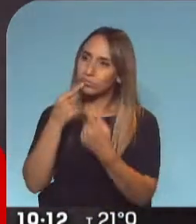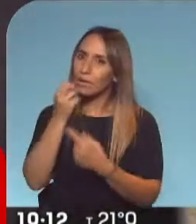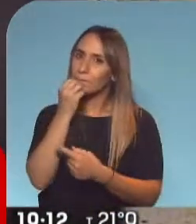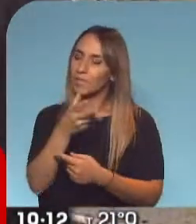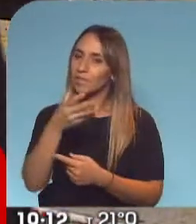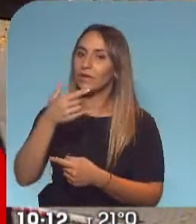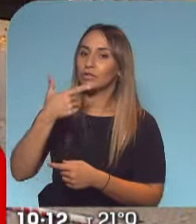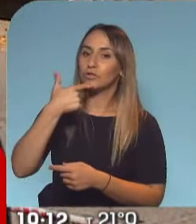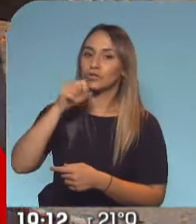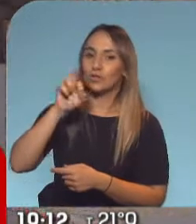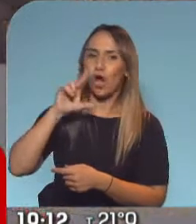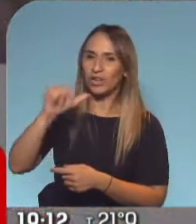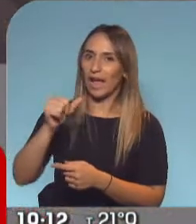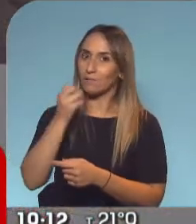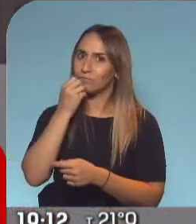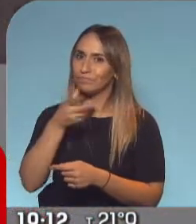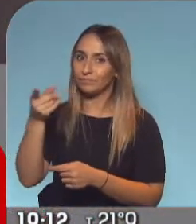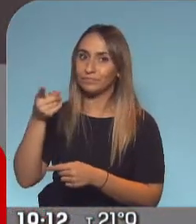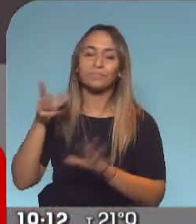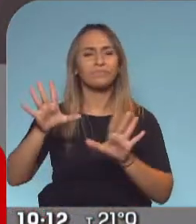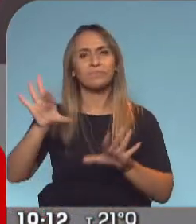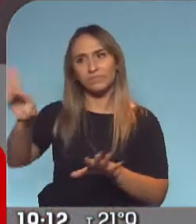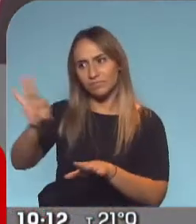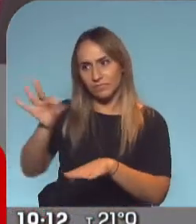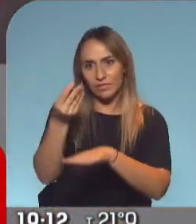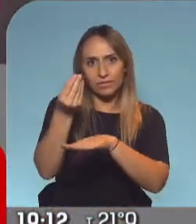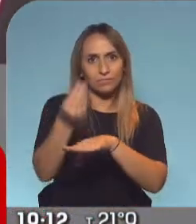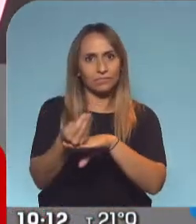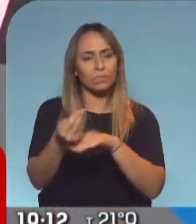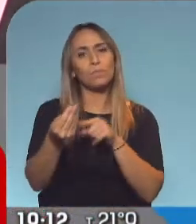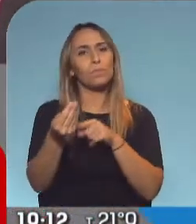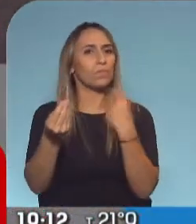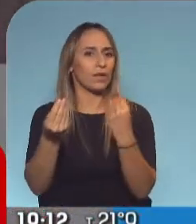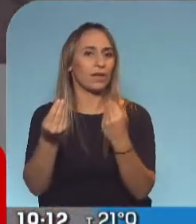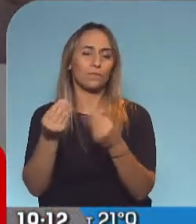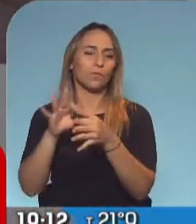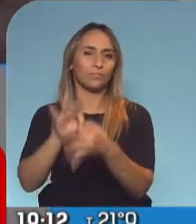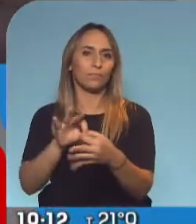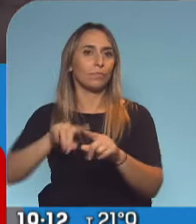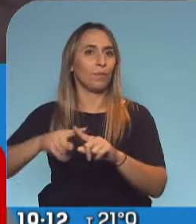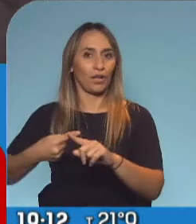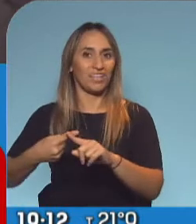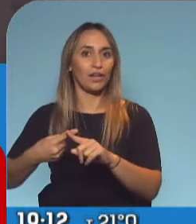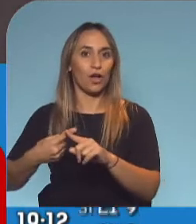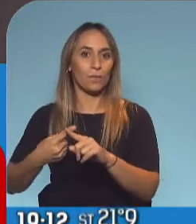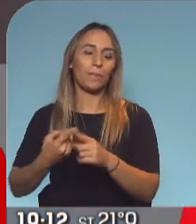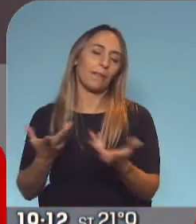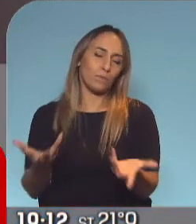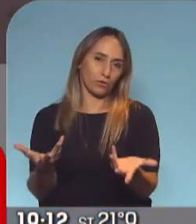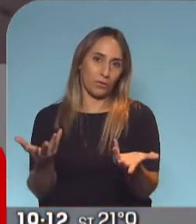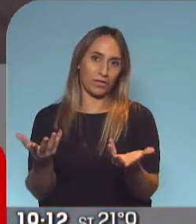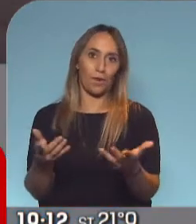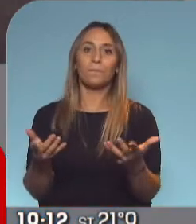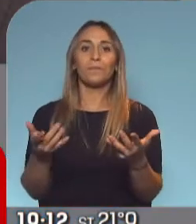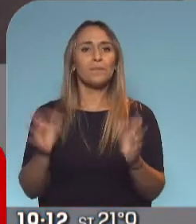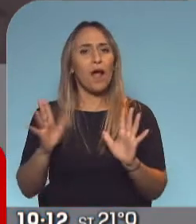Fernández. Una designación que hay que entenderla como una designación para mí, como una definición política, y lo cual es bastante lógico, pero en algún